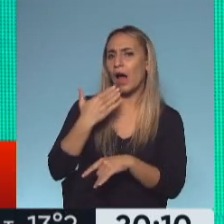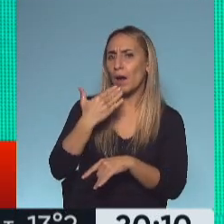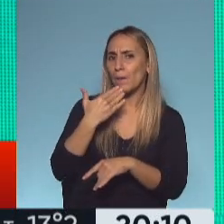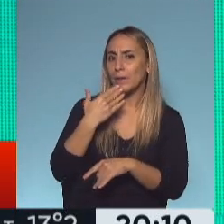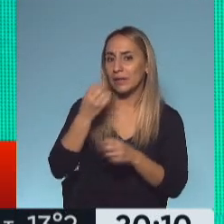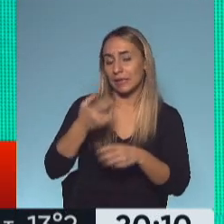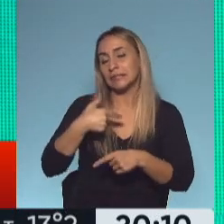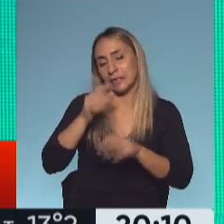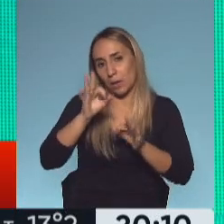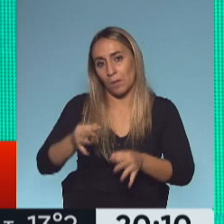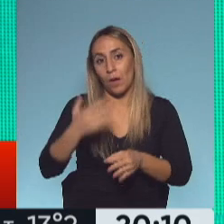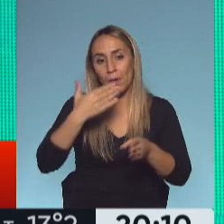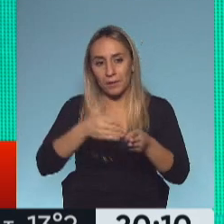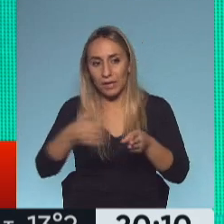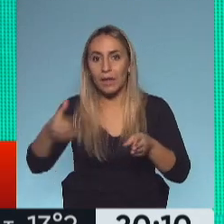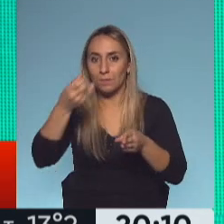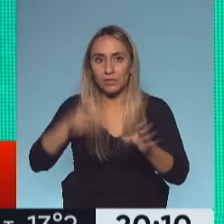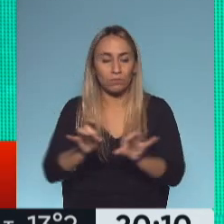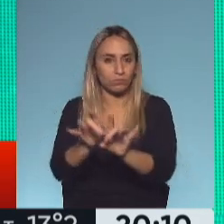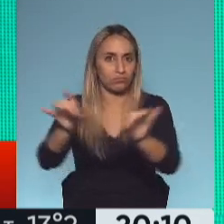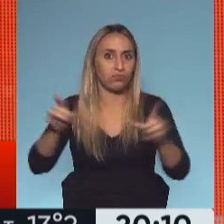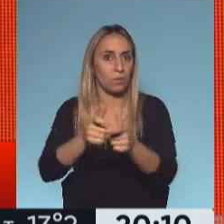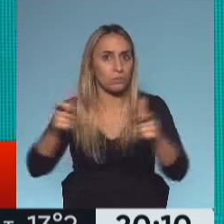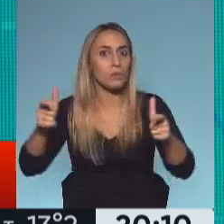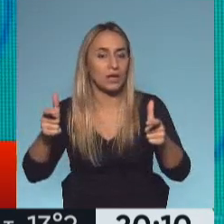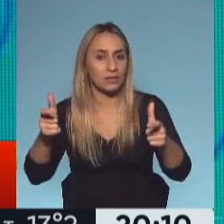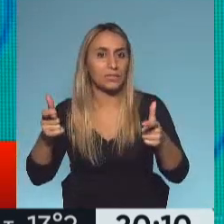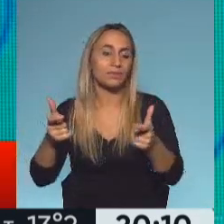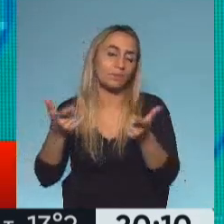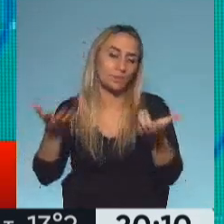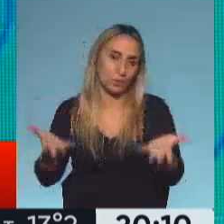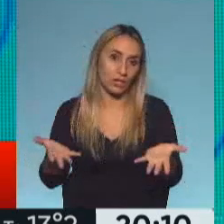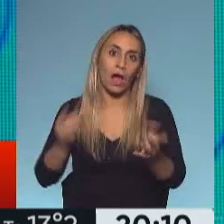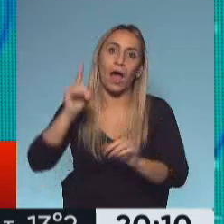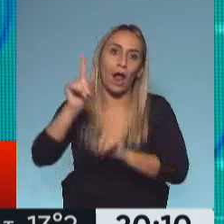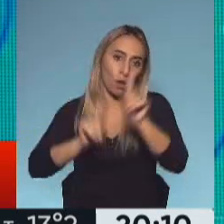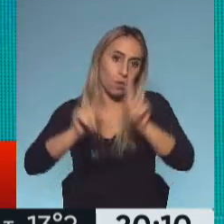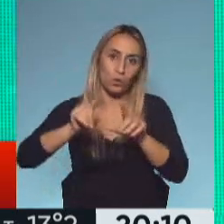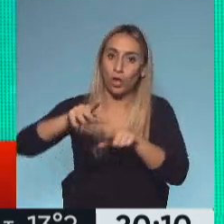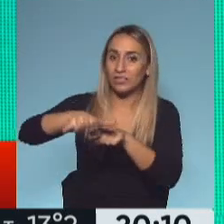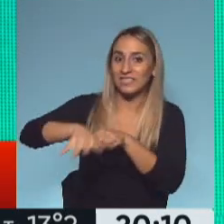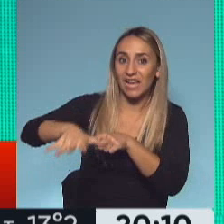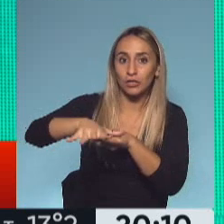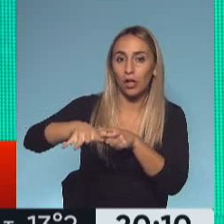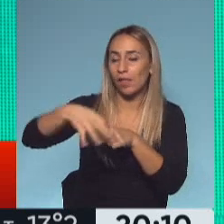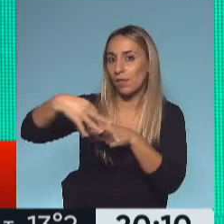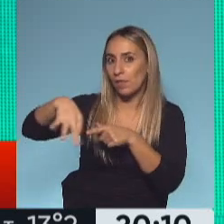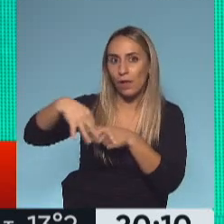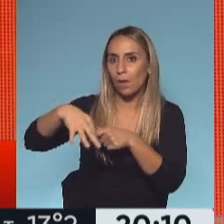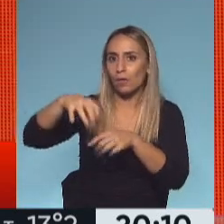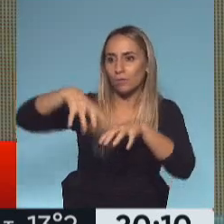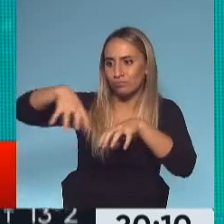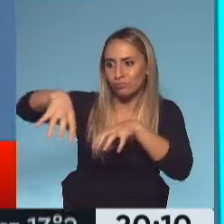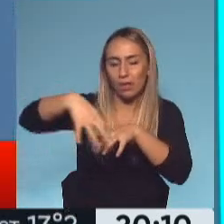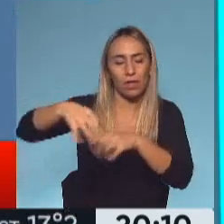de contagios y que eso ha llevado seguramente a que algunos sectores hayan tenido que producir menos, ¿no?